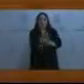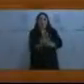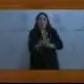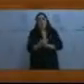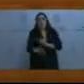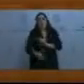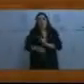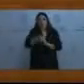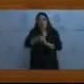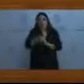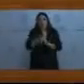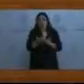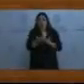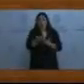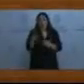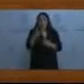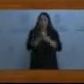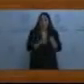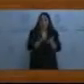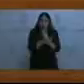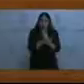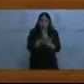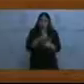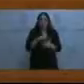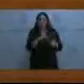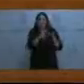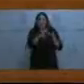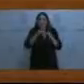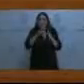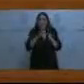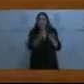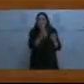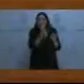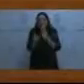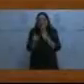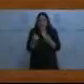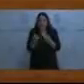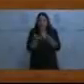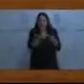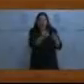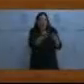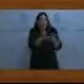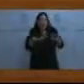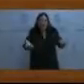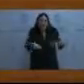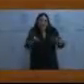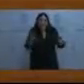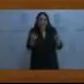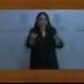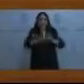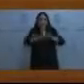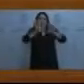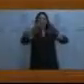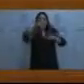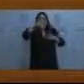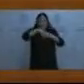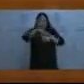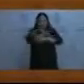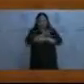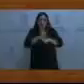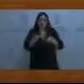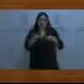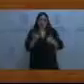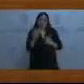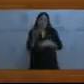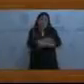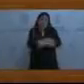previa. Vuelvo a repetirlo, la falta de liderazgo clara, la falta de empuje y líneas de actuación claras en la Consejería de Sanidad y en el